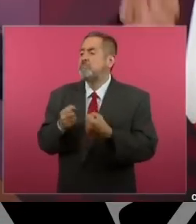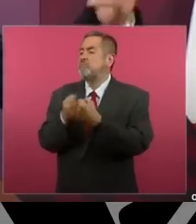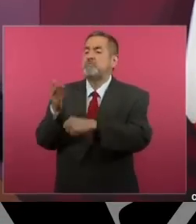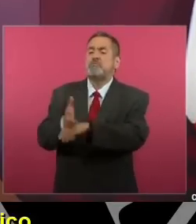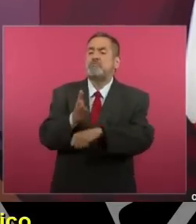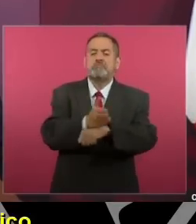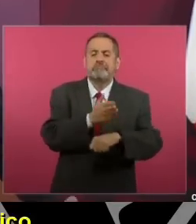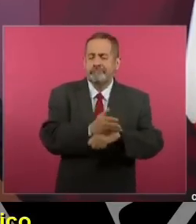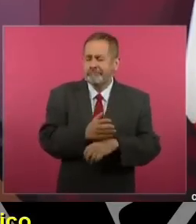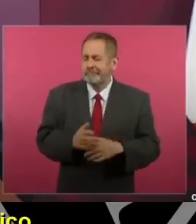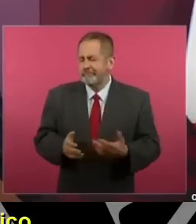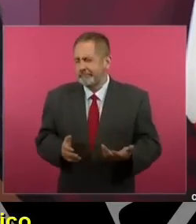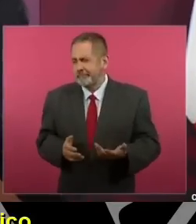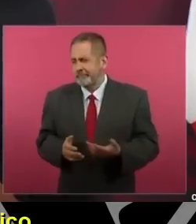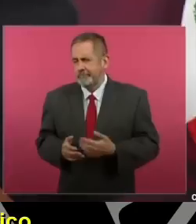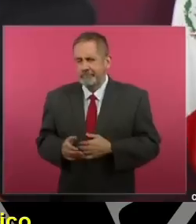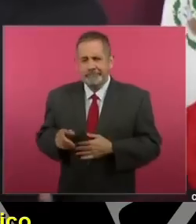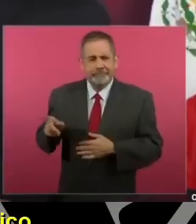para proteger